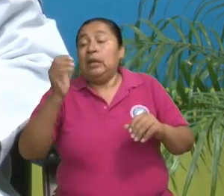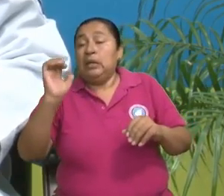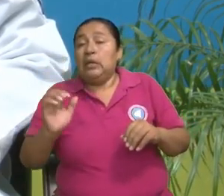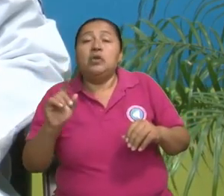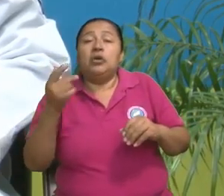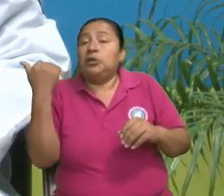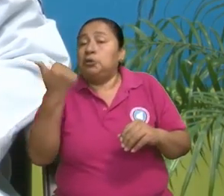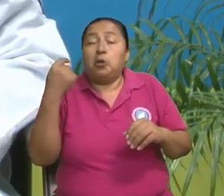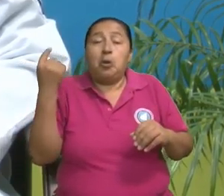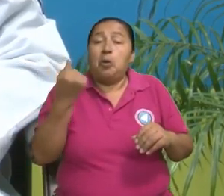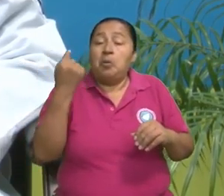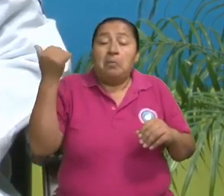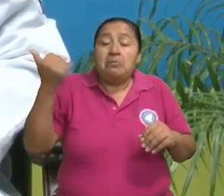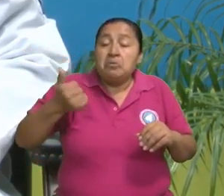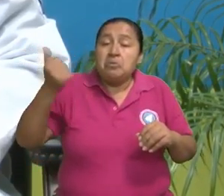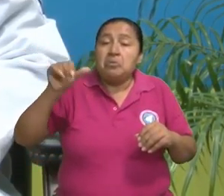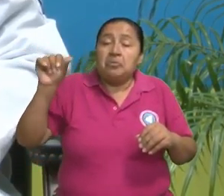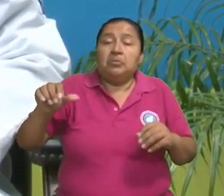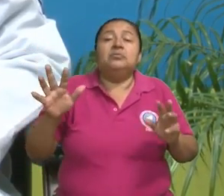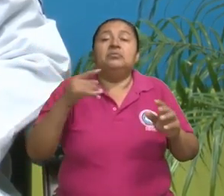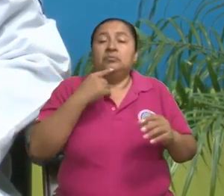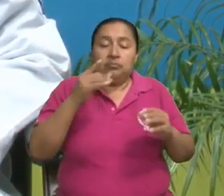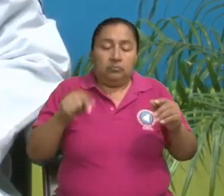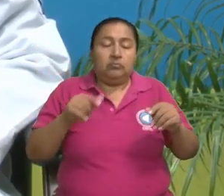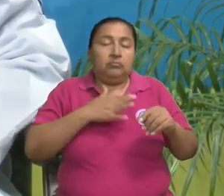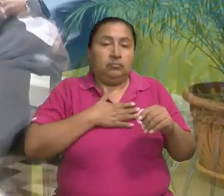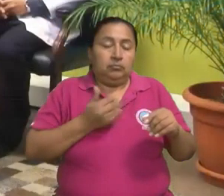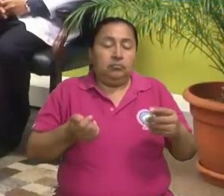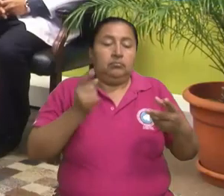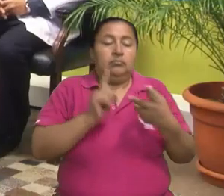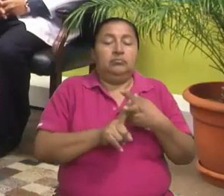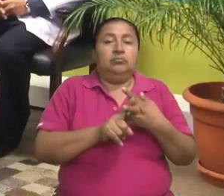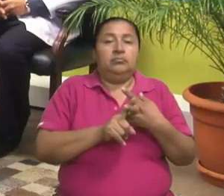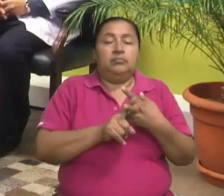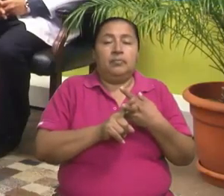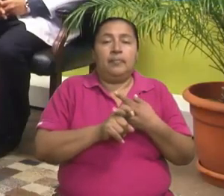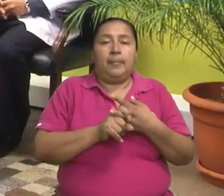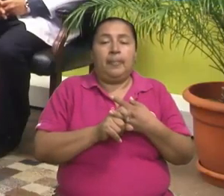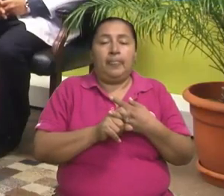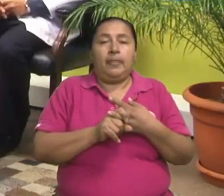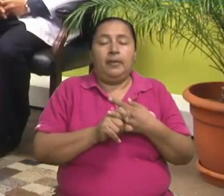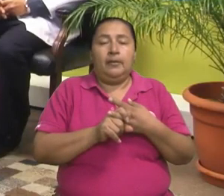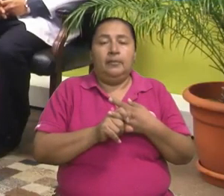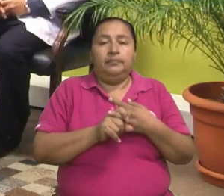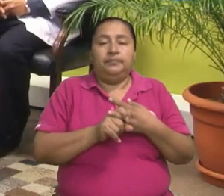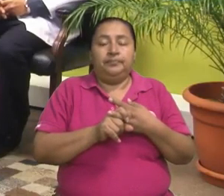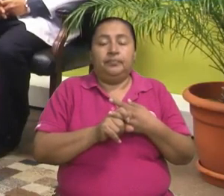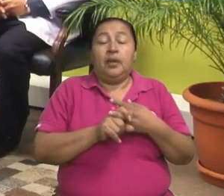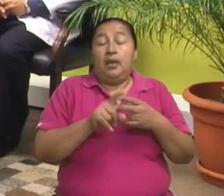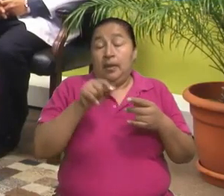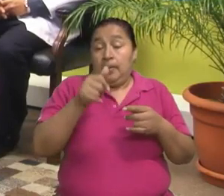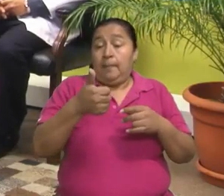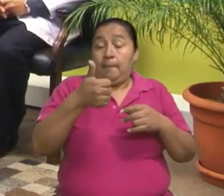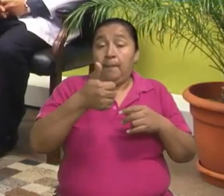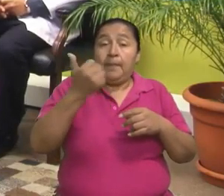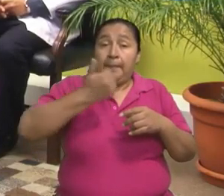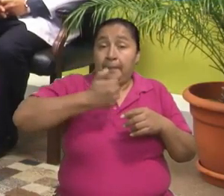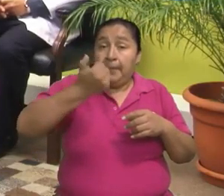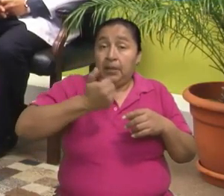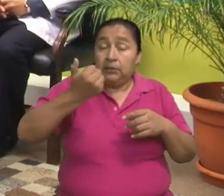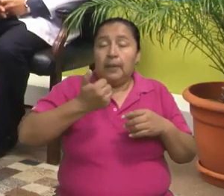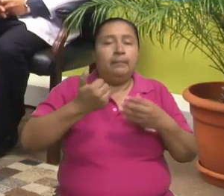alimenta sólo con biberón esas son la razón esas son las razones y el biberón el biberón es